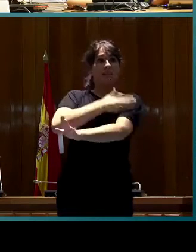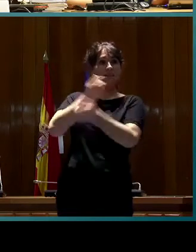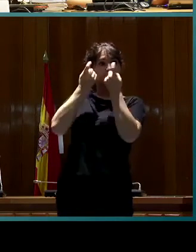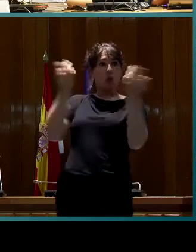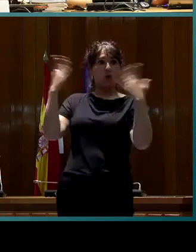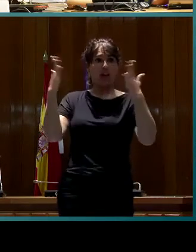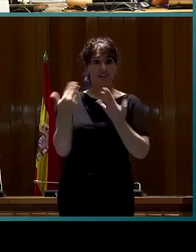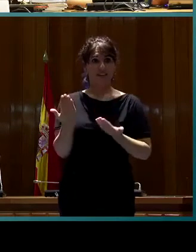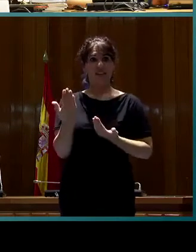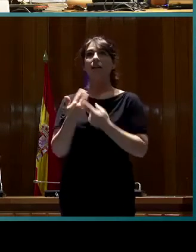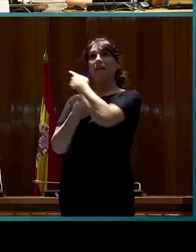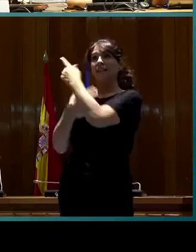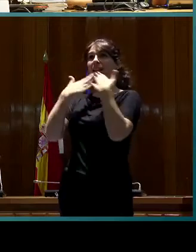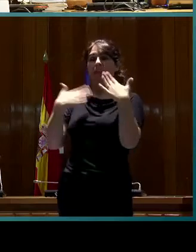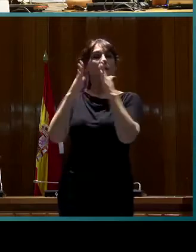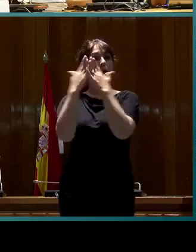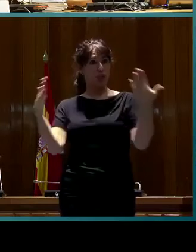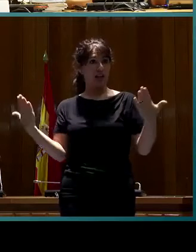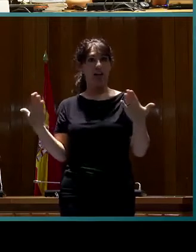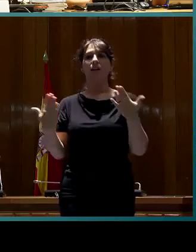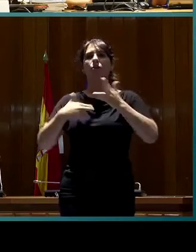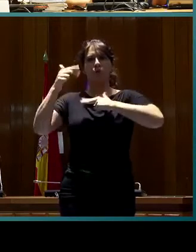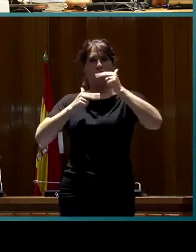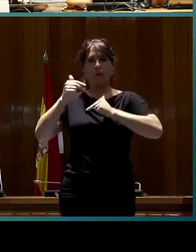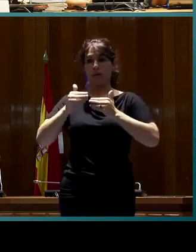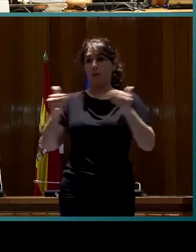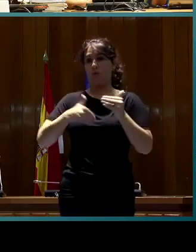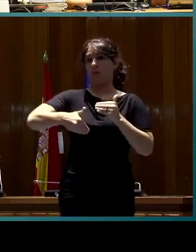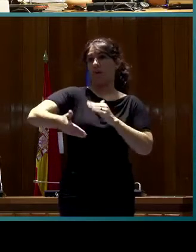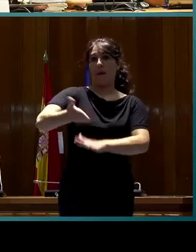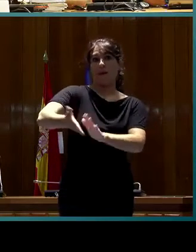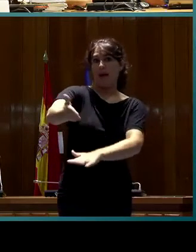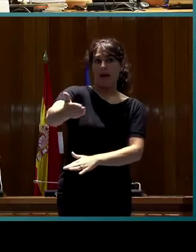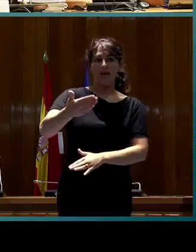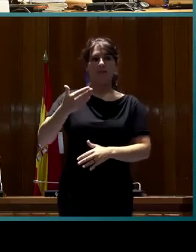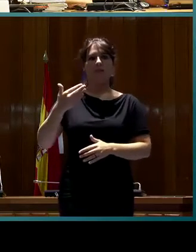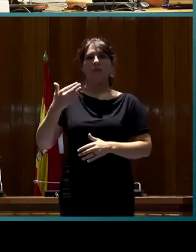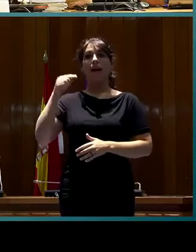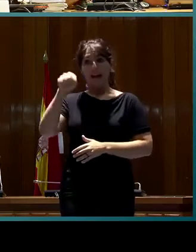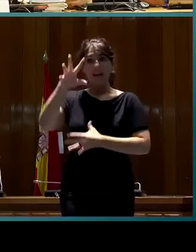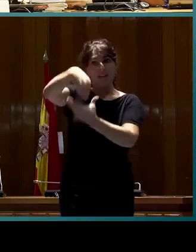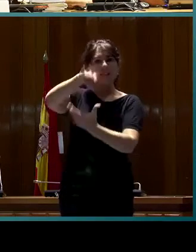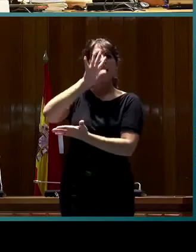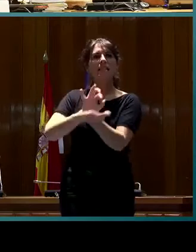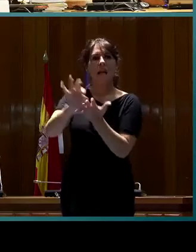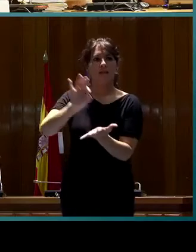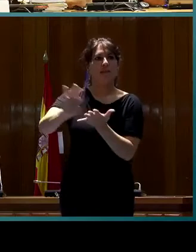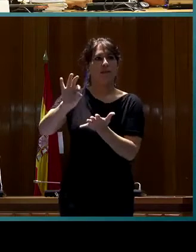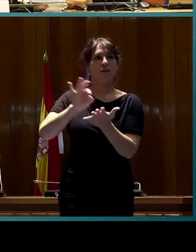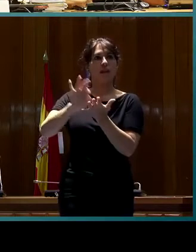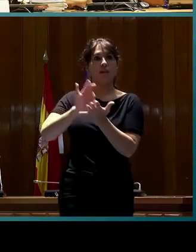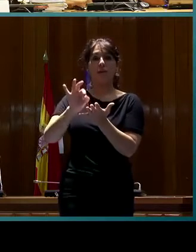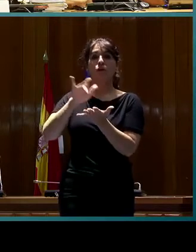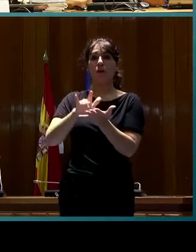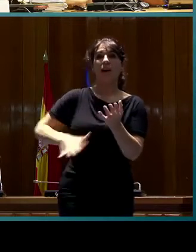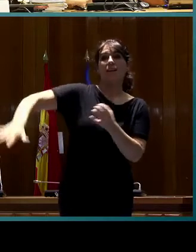se ha construido y que se inaugurará muy en breve, se dará servicio a los 10 colegios que hay en toda la